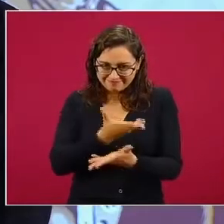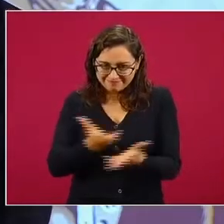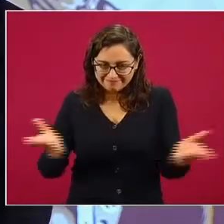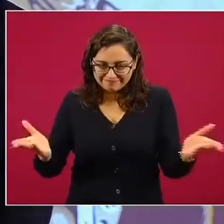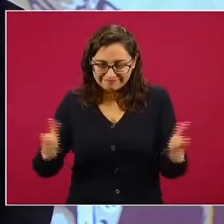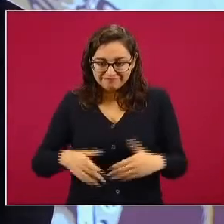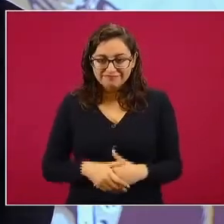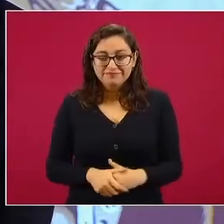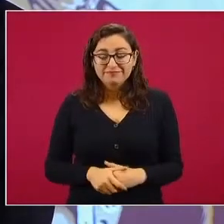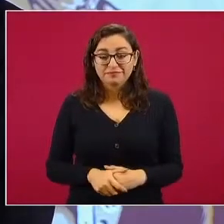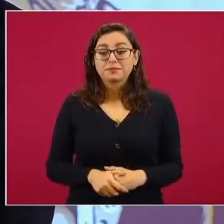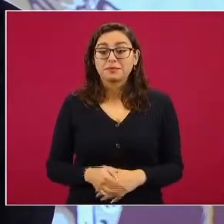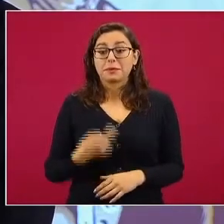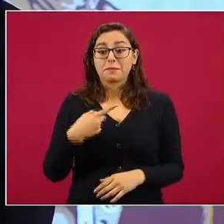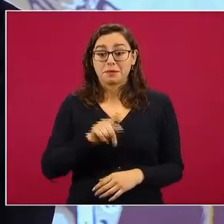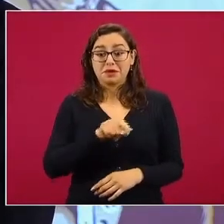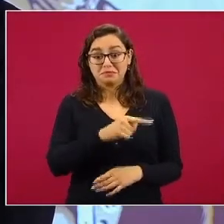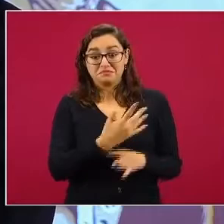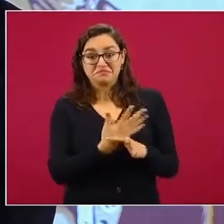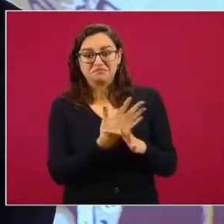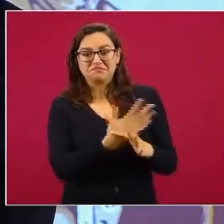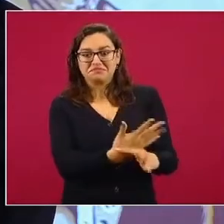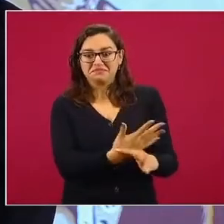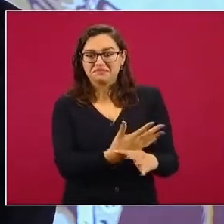acerca de cómo se atrevían, ¿no?,